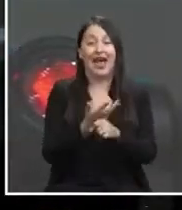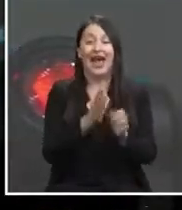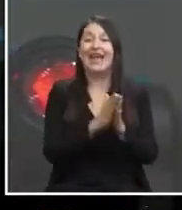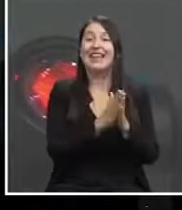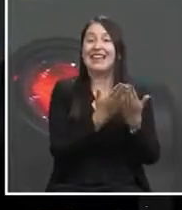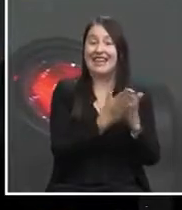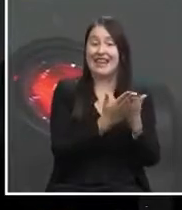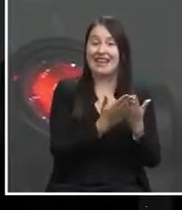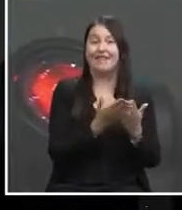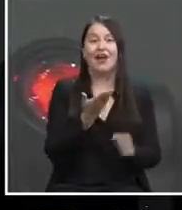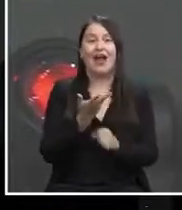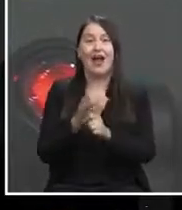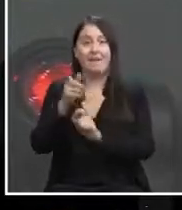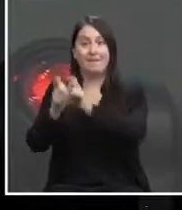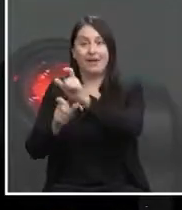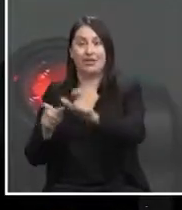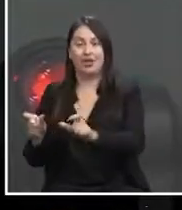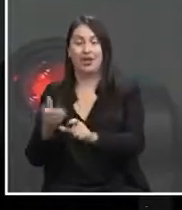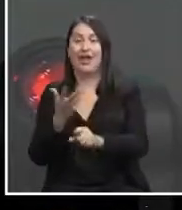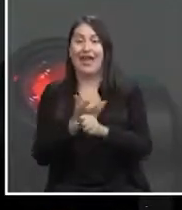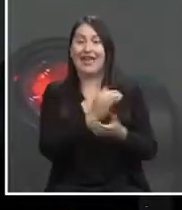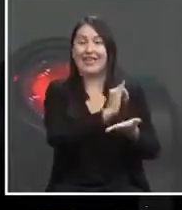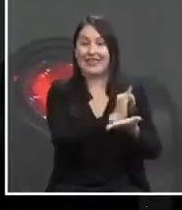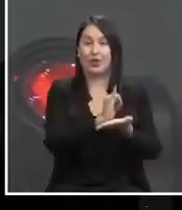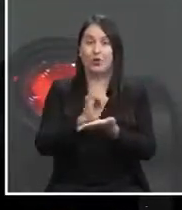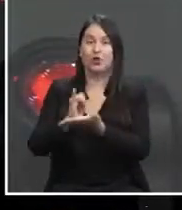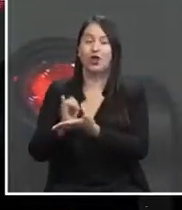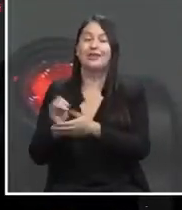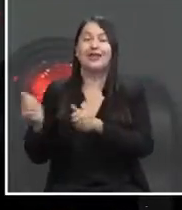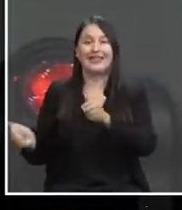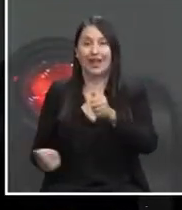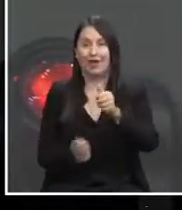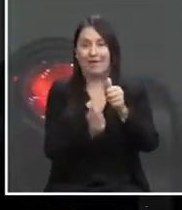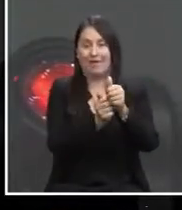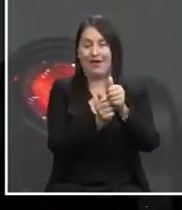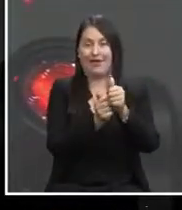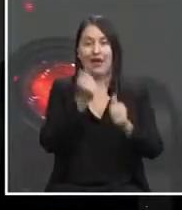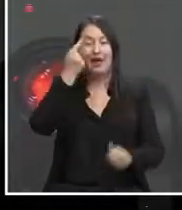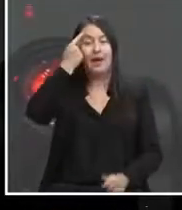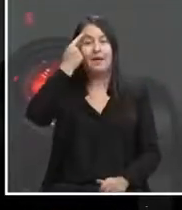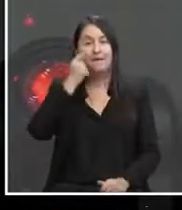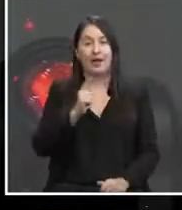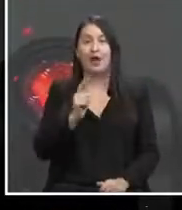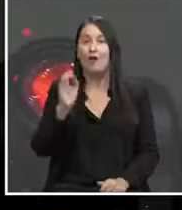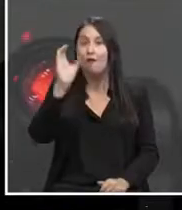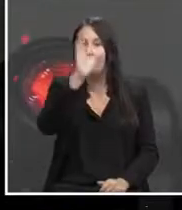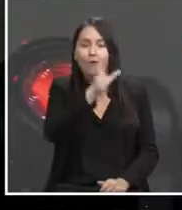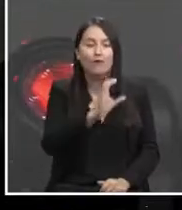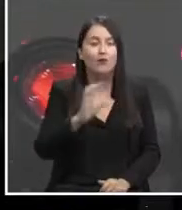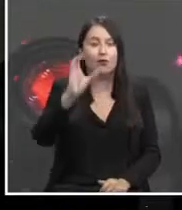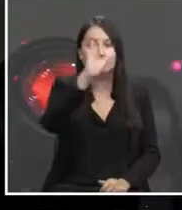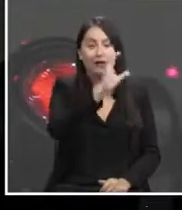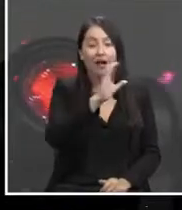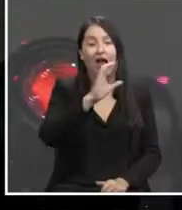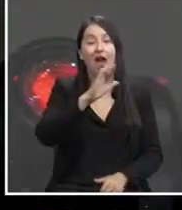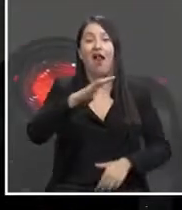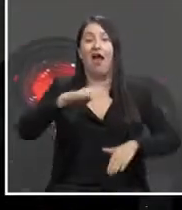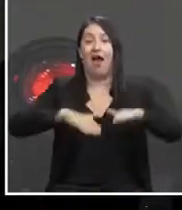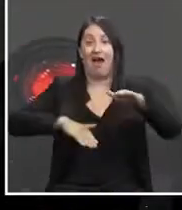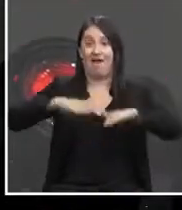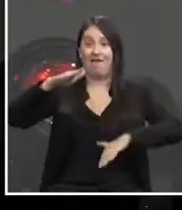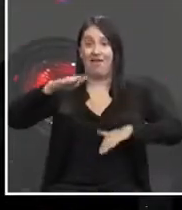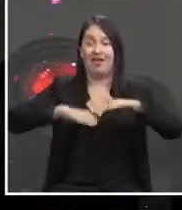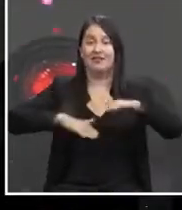personas, instituciones que te acompañan. Pero la búsqueda a veces